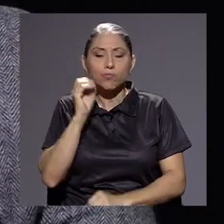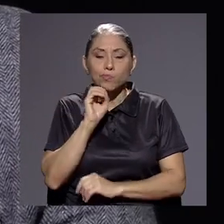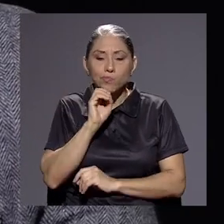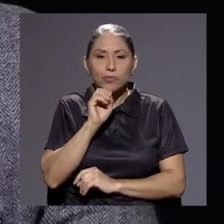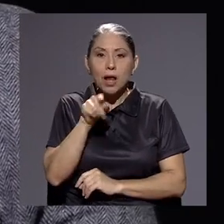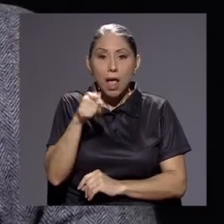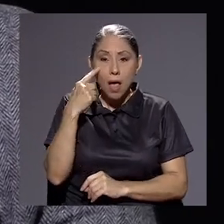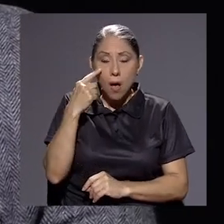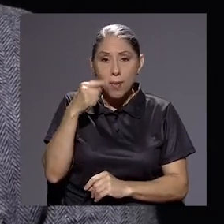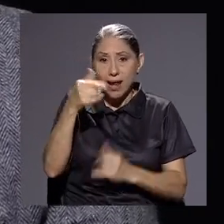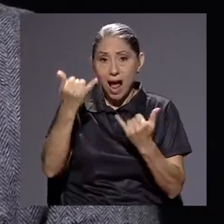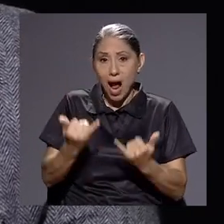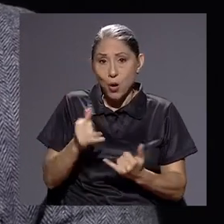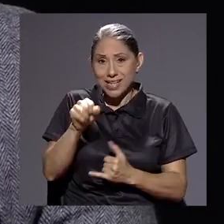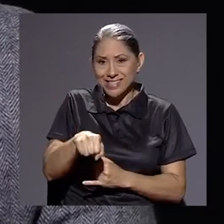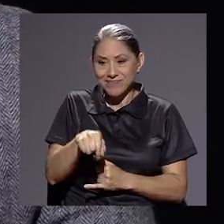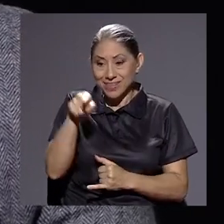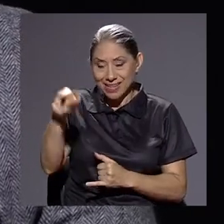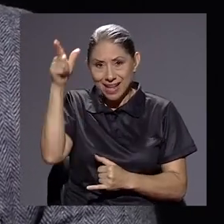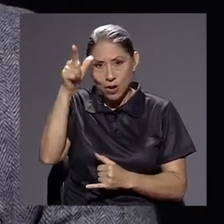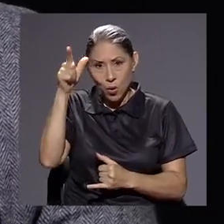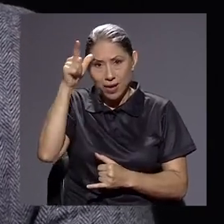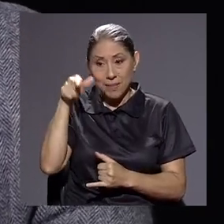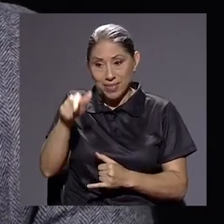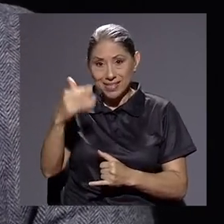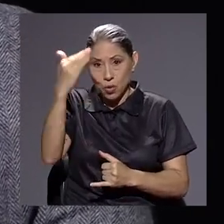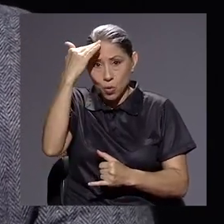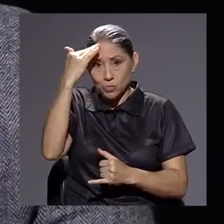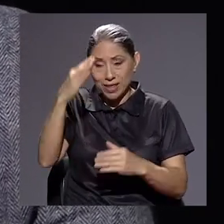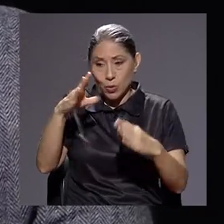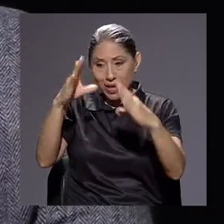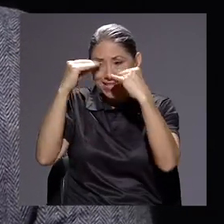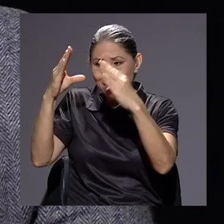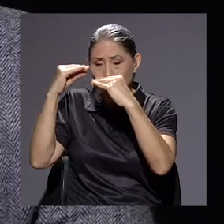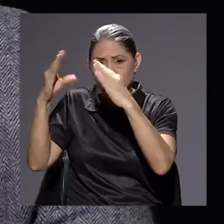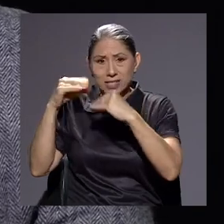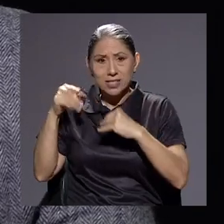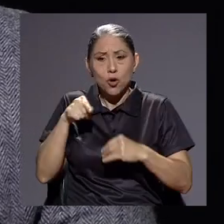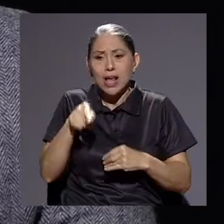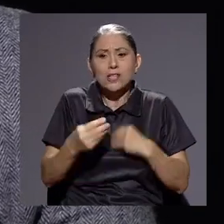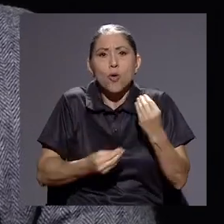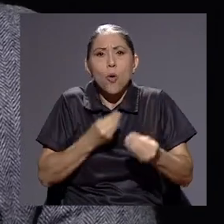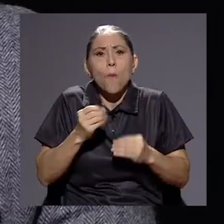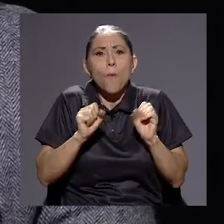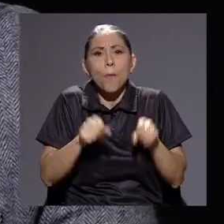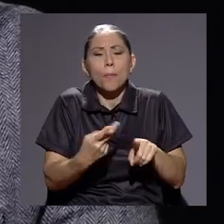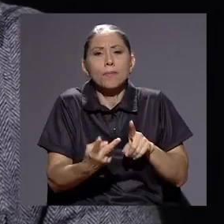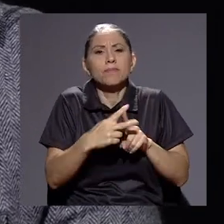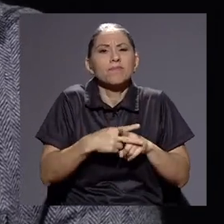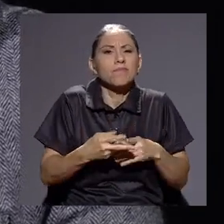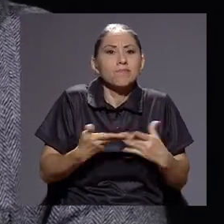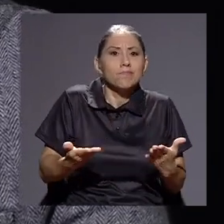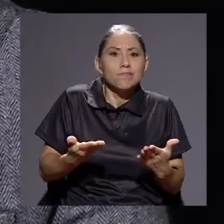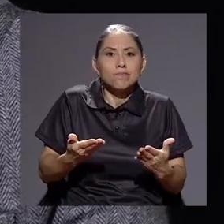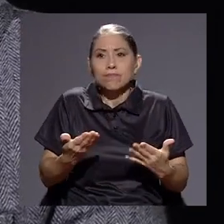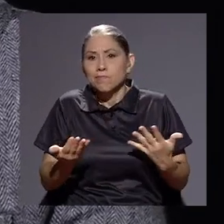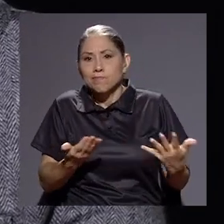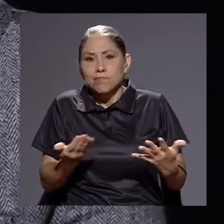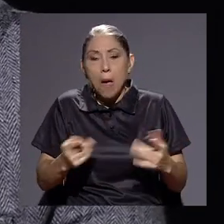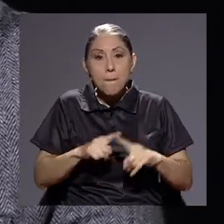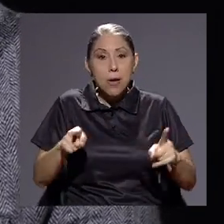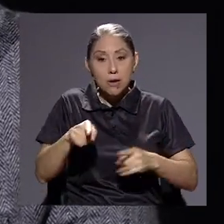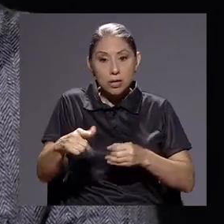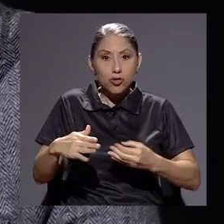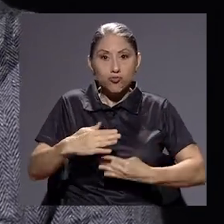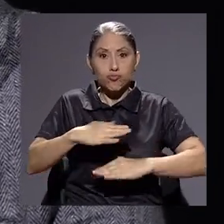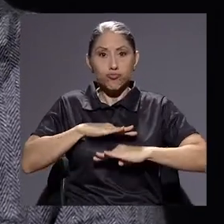sí, esa lógica de ese conocimiento con la información que tenemos, qué es lo que nos está sirviendo o no. Pero eso no es suficiente.